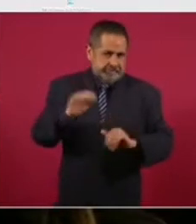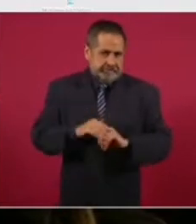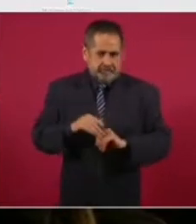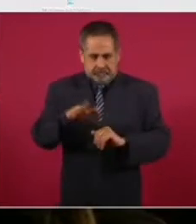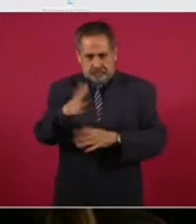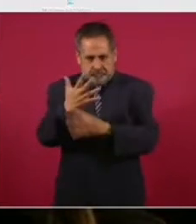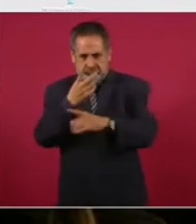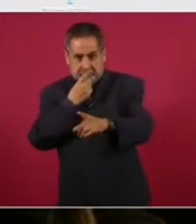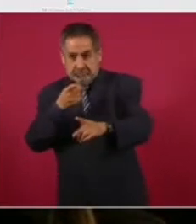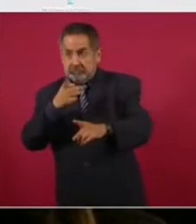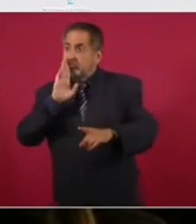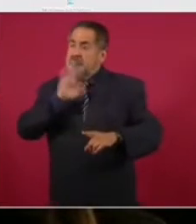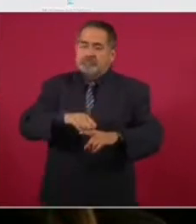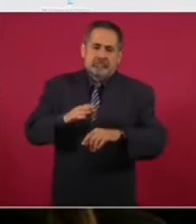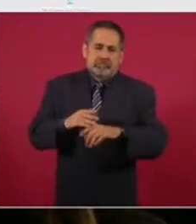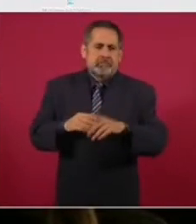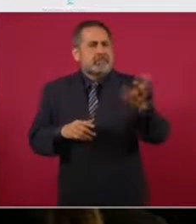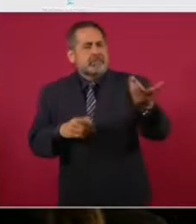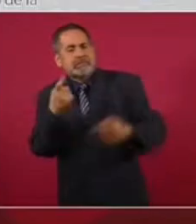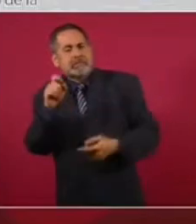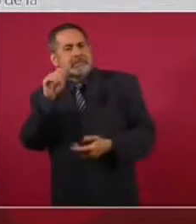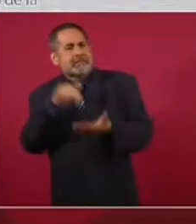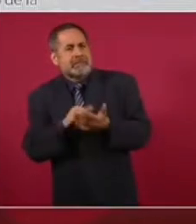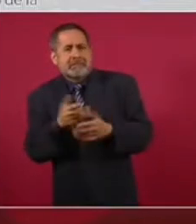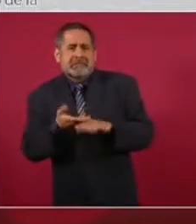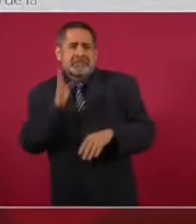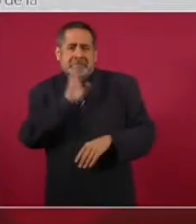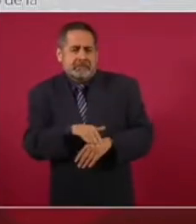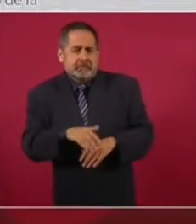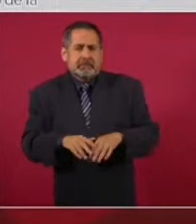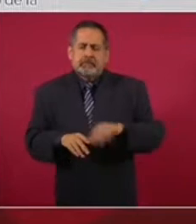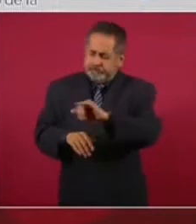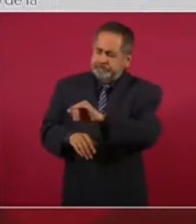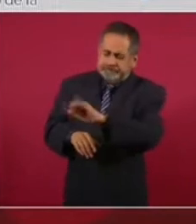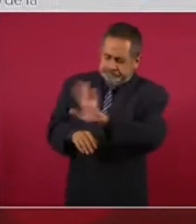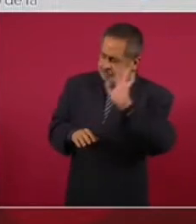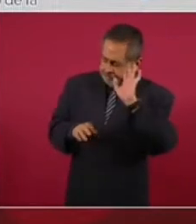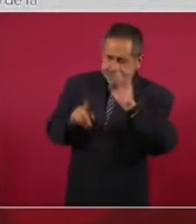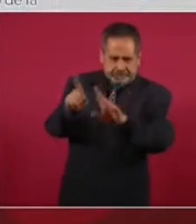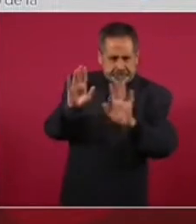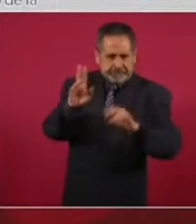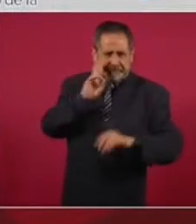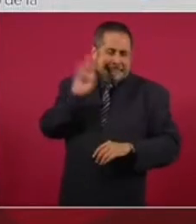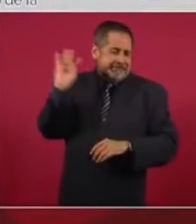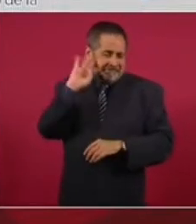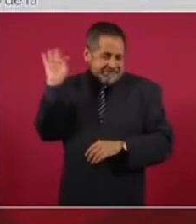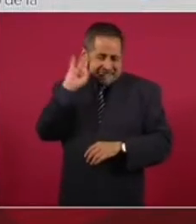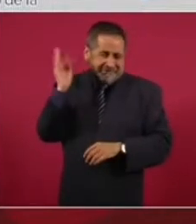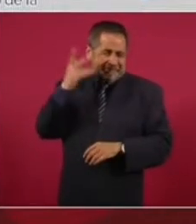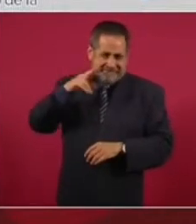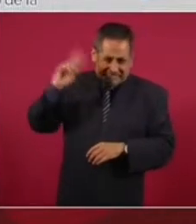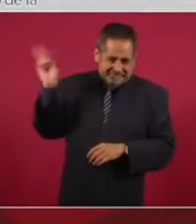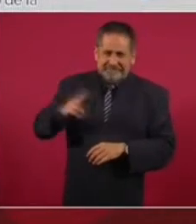como tú lo estás planteando. Es que 126 mil muertos es muy malo, presidente. Pues si estuviesen así